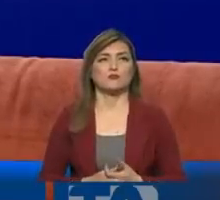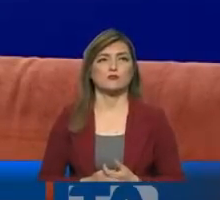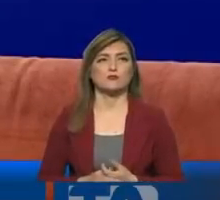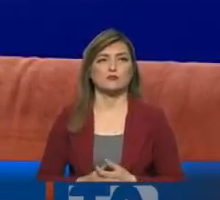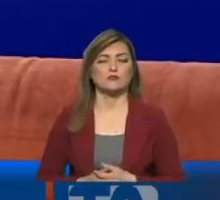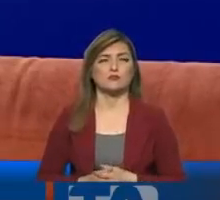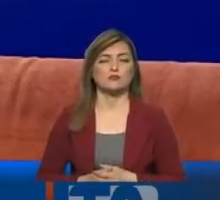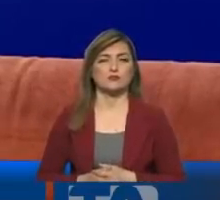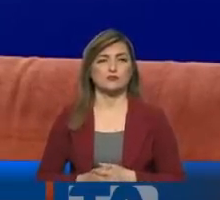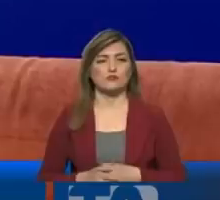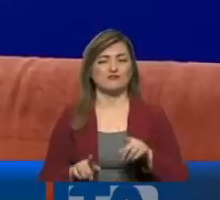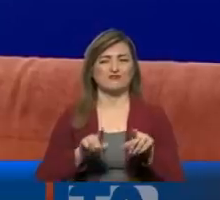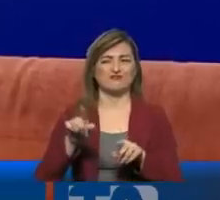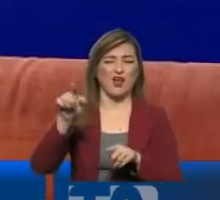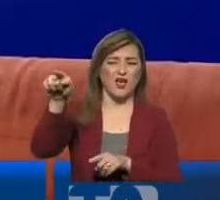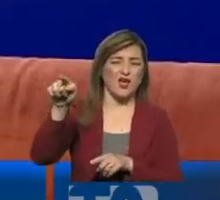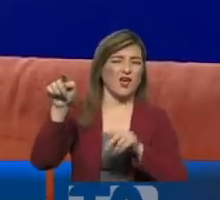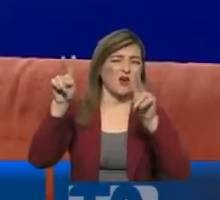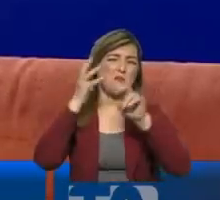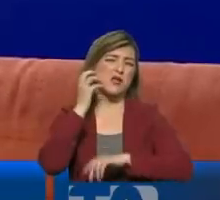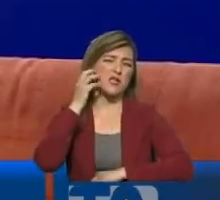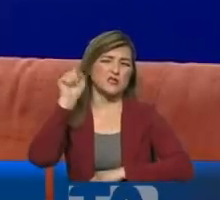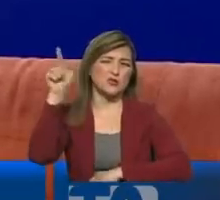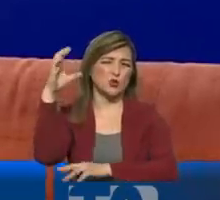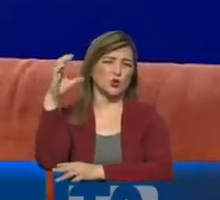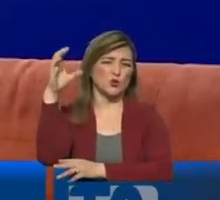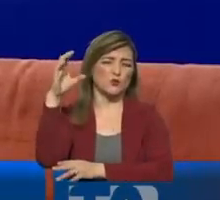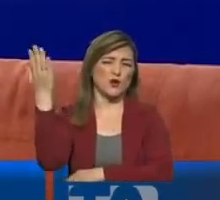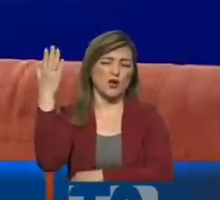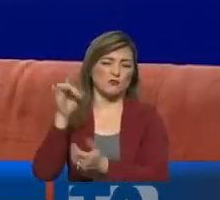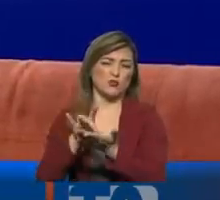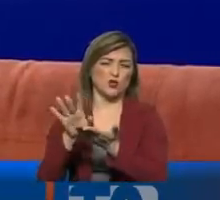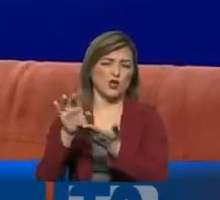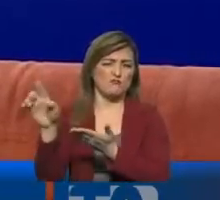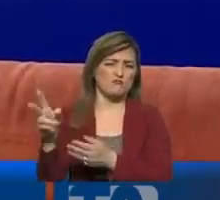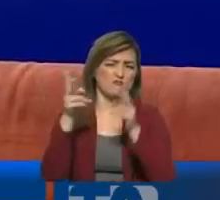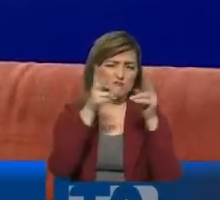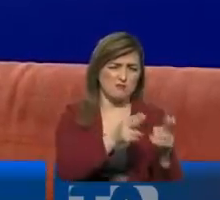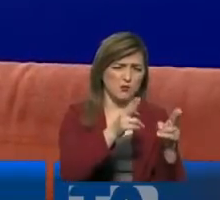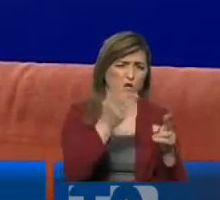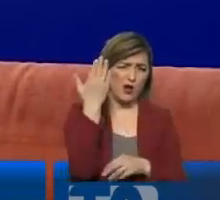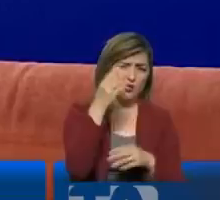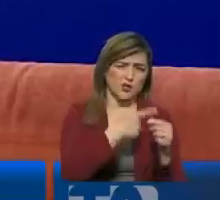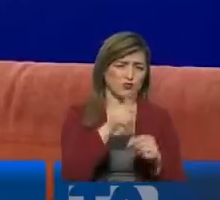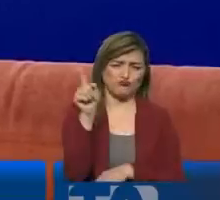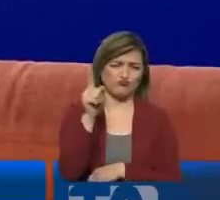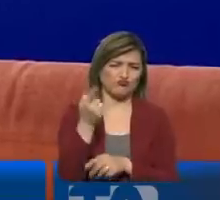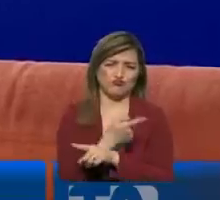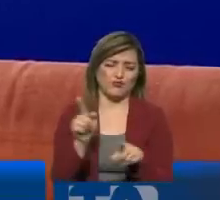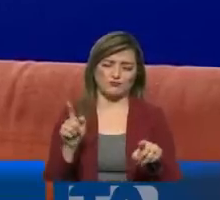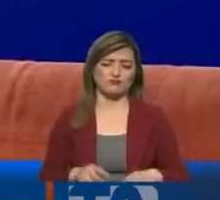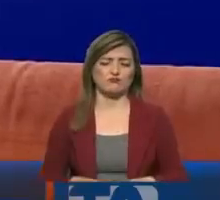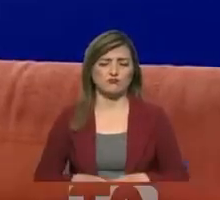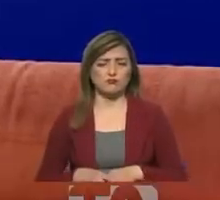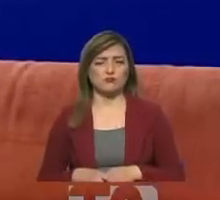efectivamente han dicho que son casos que no tienen ninguna característica similar. Entonces, claro, lo que nosotros